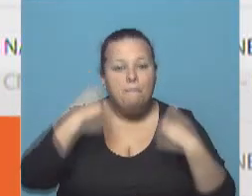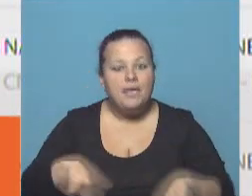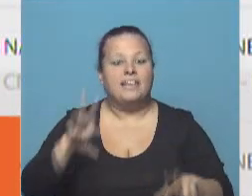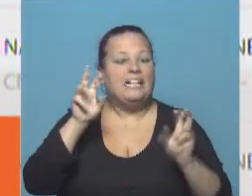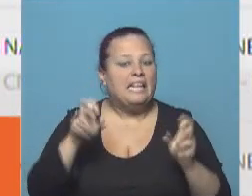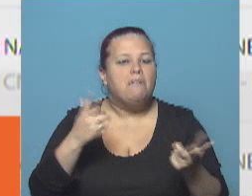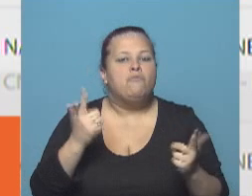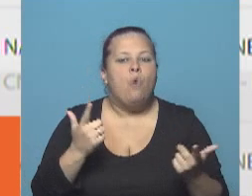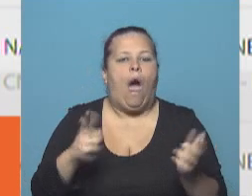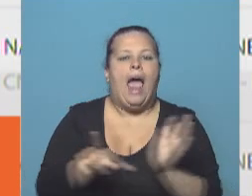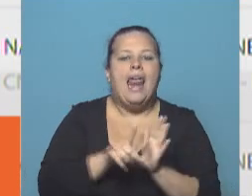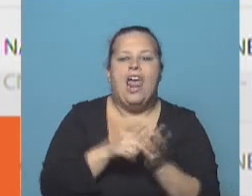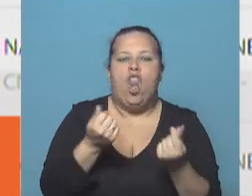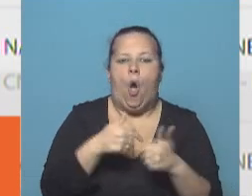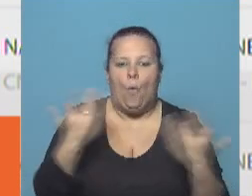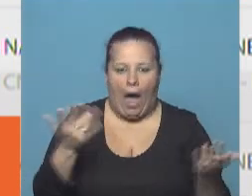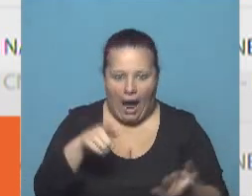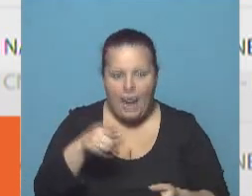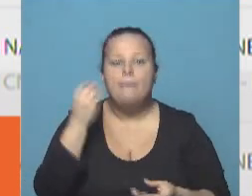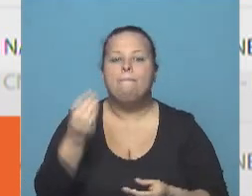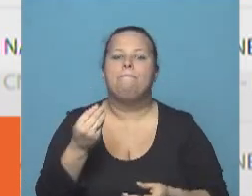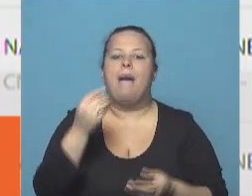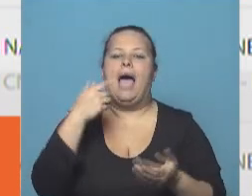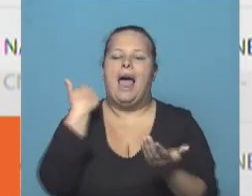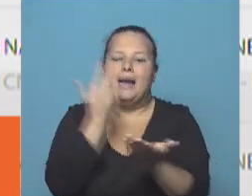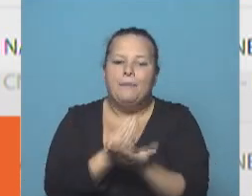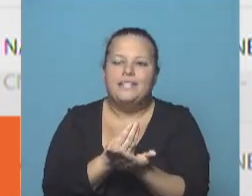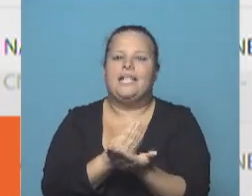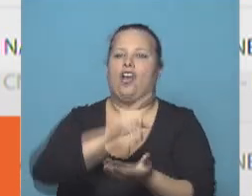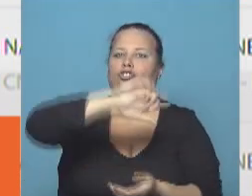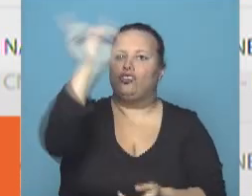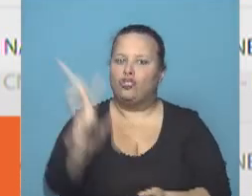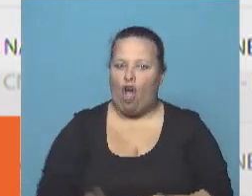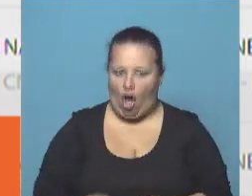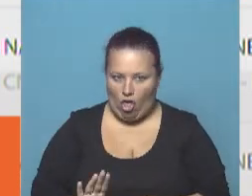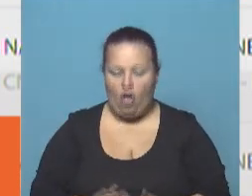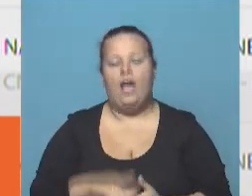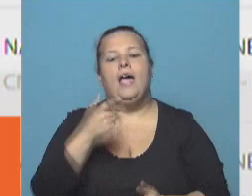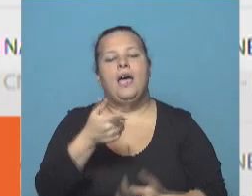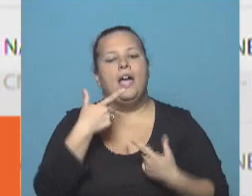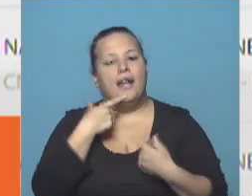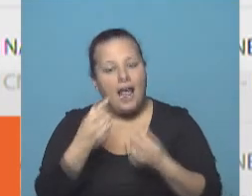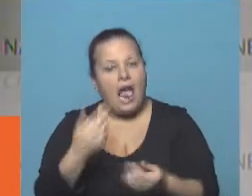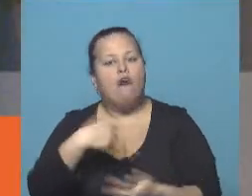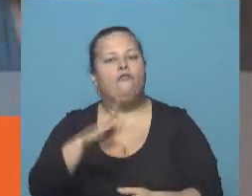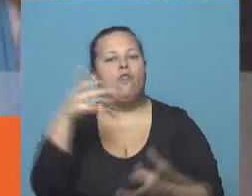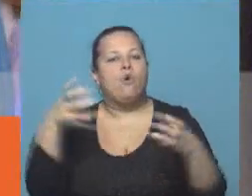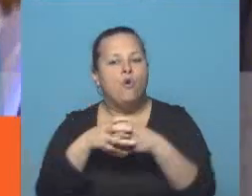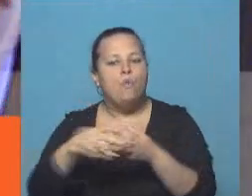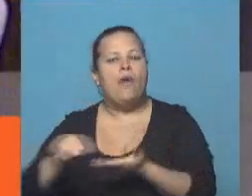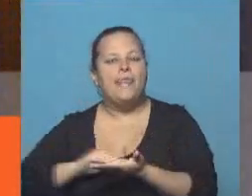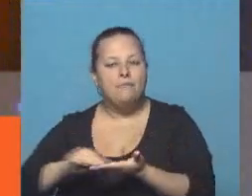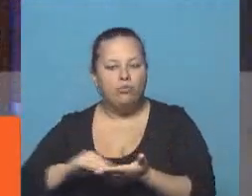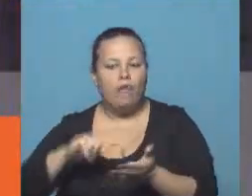causa No tienen legitimación activa para actuar en representación de todos los usuarios la la demanda había sido presentada por un grupo de